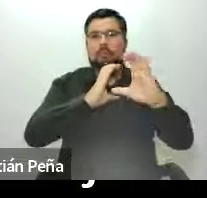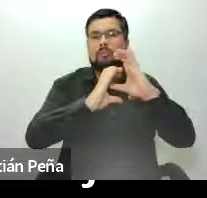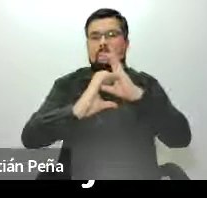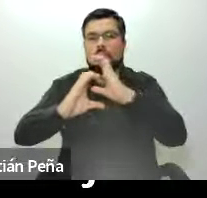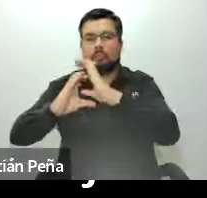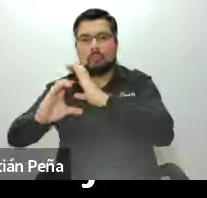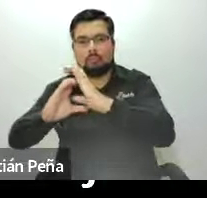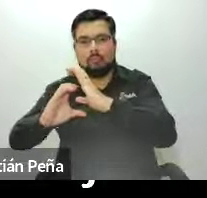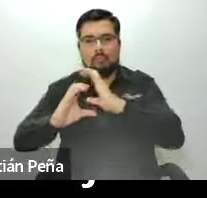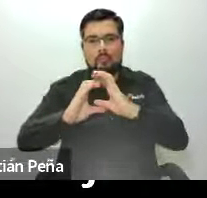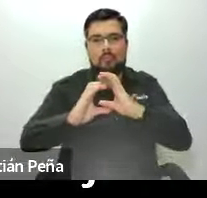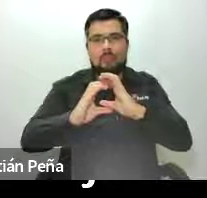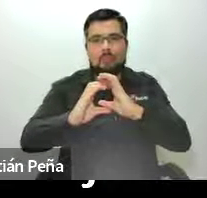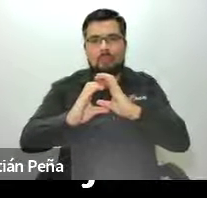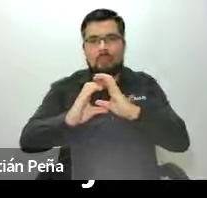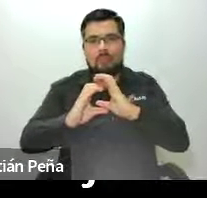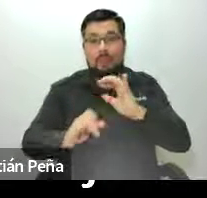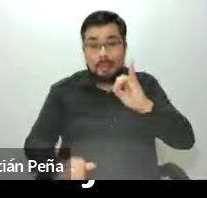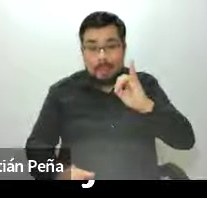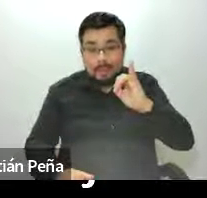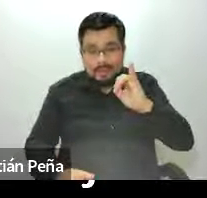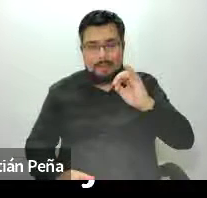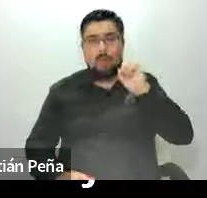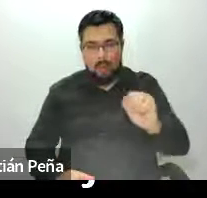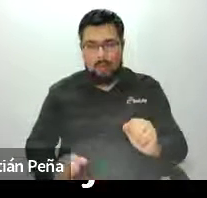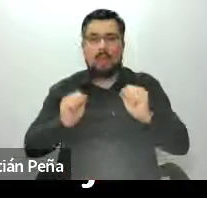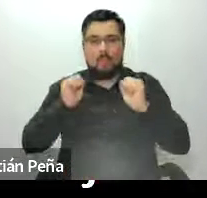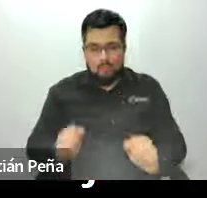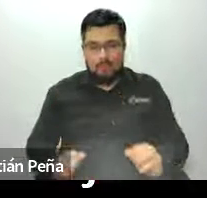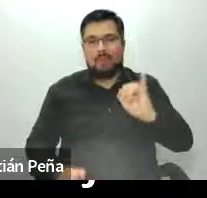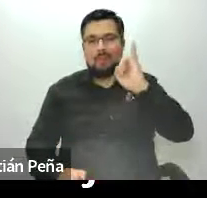con estos aspectos. Sí se puede, Francesca, por supuesto.